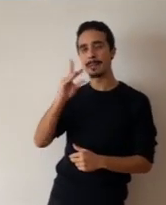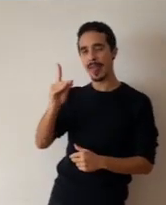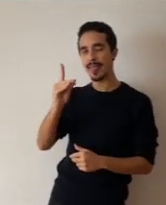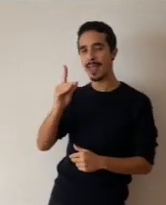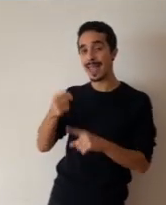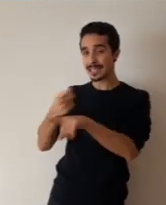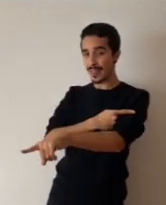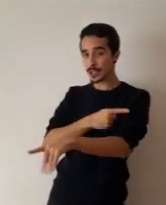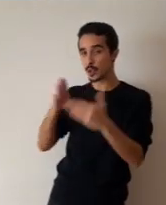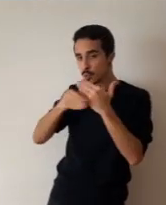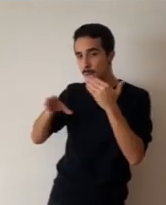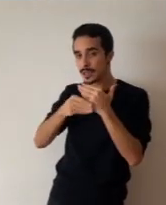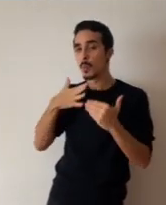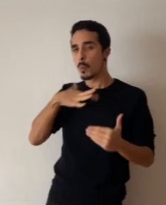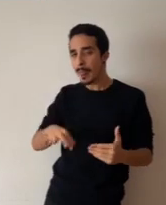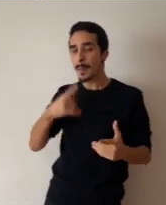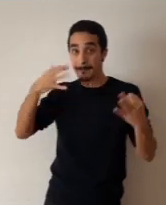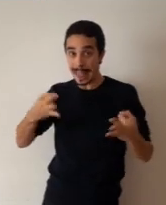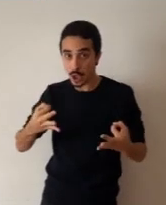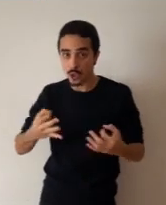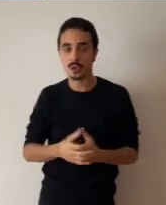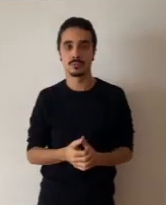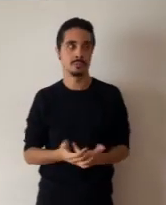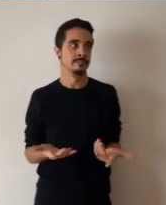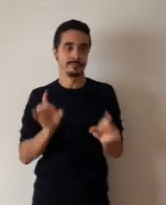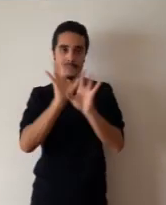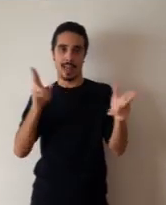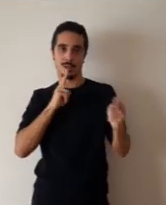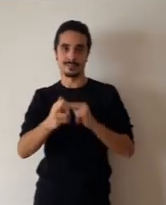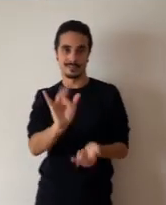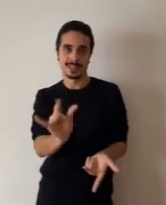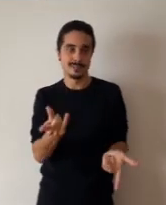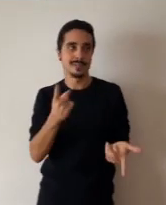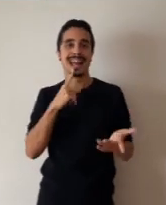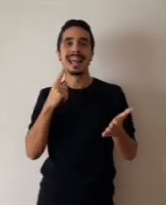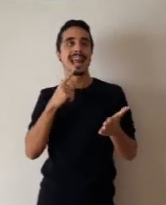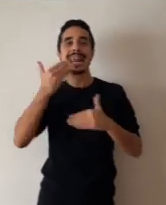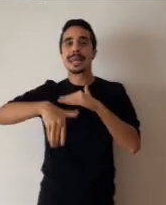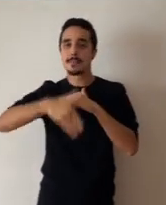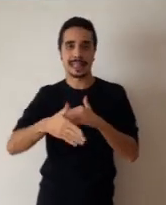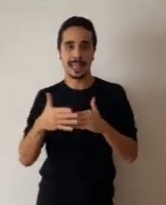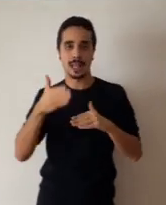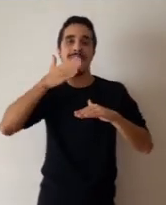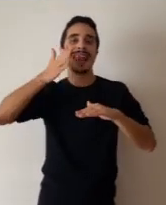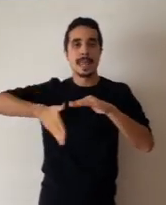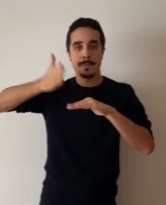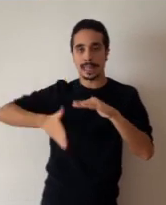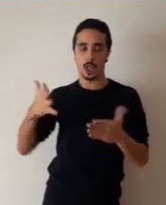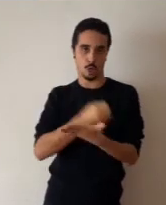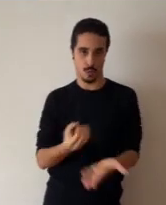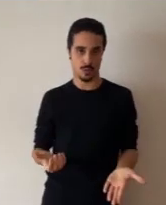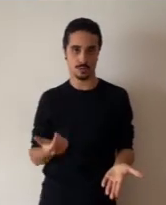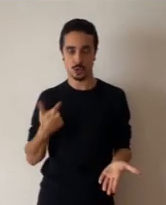Tomar vitamina D en exceso con suplementos podría ser peligroso, claro, o sea, todo tiene su límite, o sea, normal. Por eso yo lo